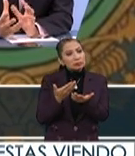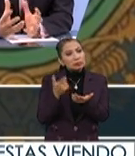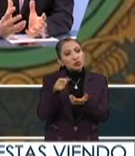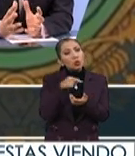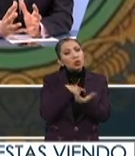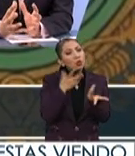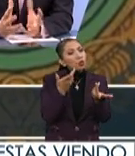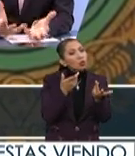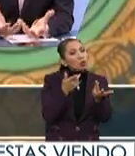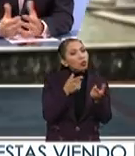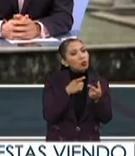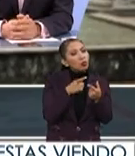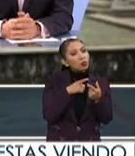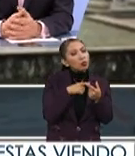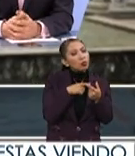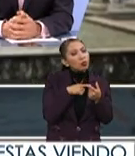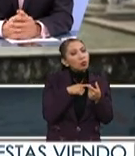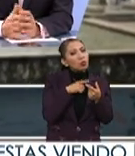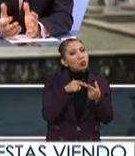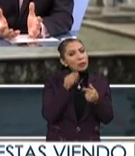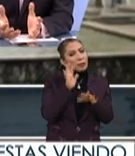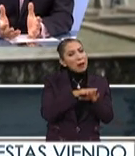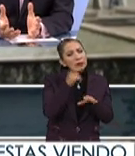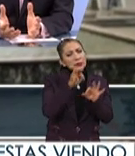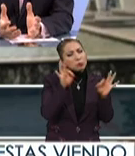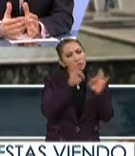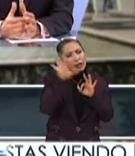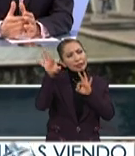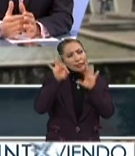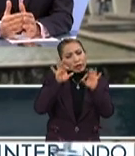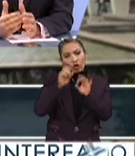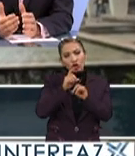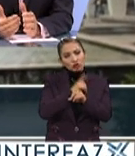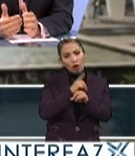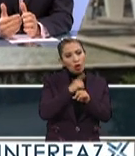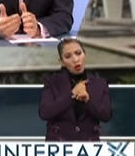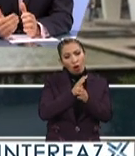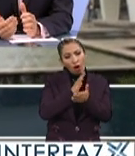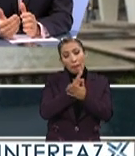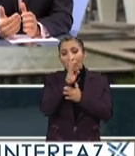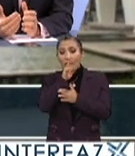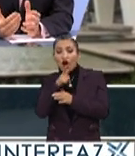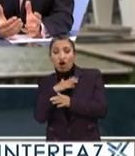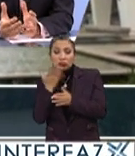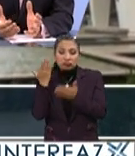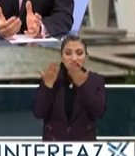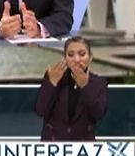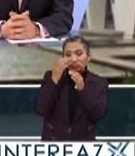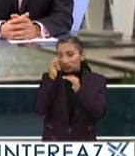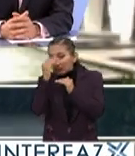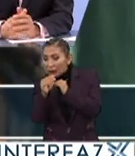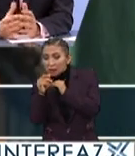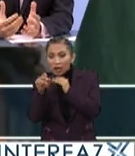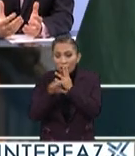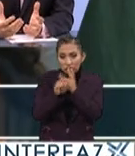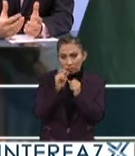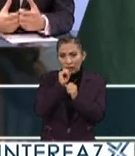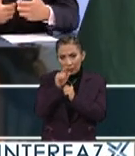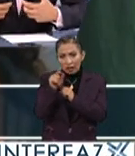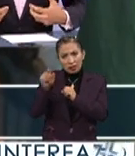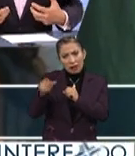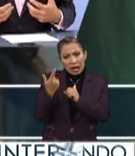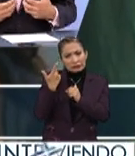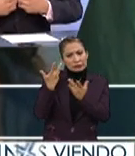tú consideraste más significativo? Porque no solo es alcanzar mejores niveles teóricos de lo que estás estudiando, sino también